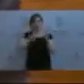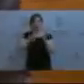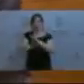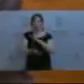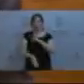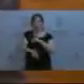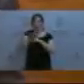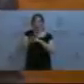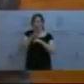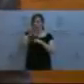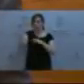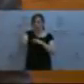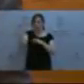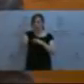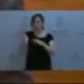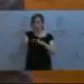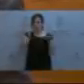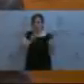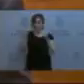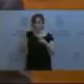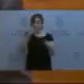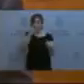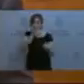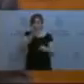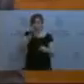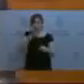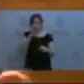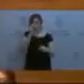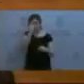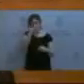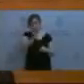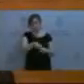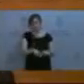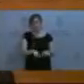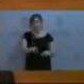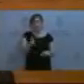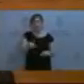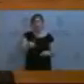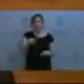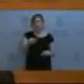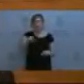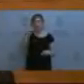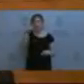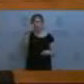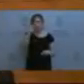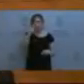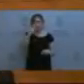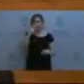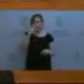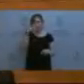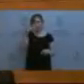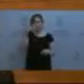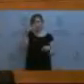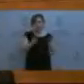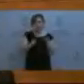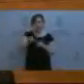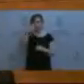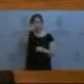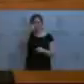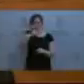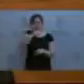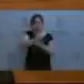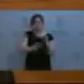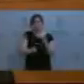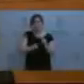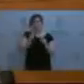cultural. Se lo dejo ahí, por si usted lo toma en cuenta. Para hacer un producto turístico cultural que no hemos hecho. Y mientras tanto, lo que seguiremos con las